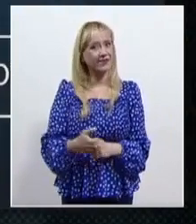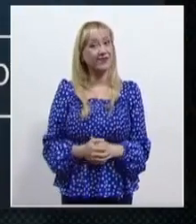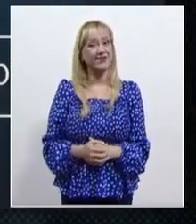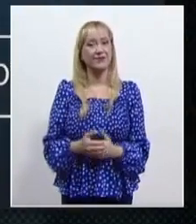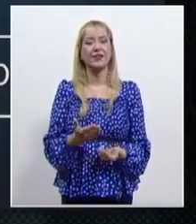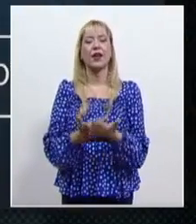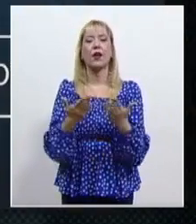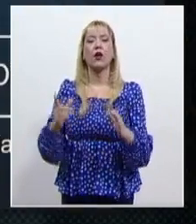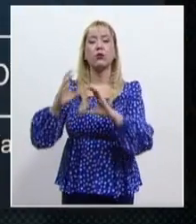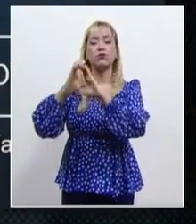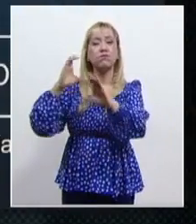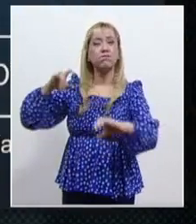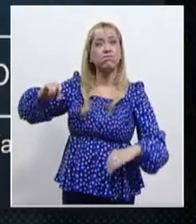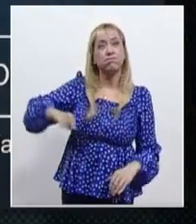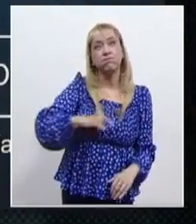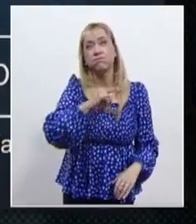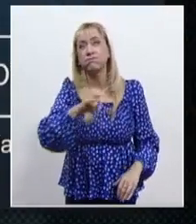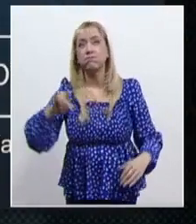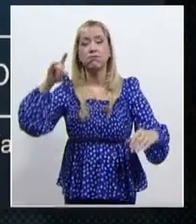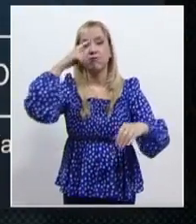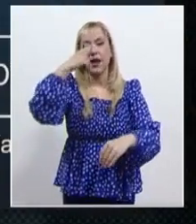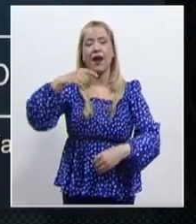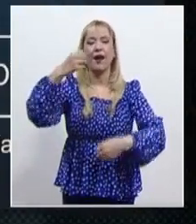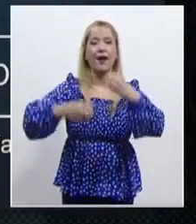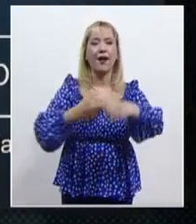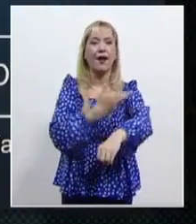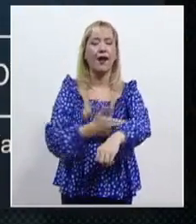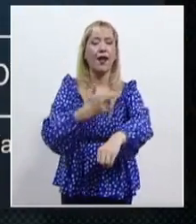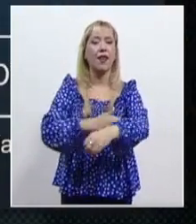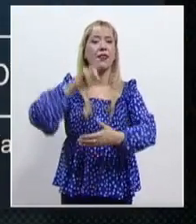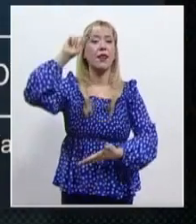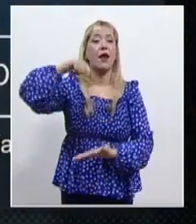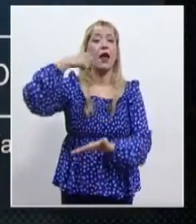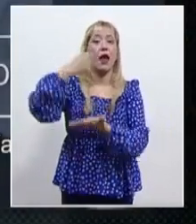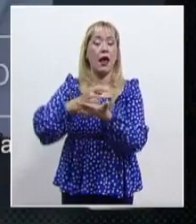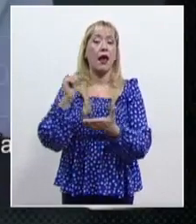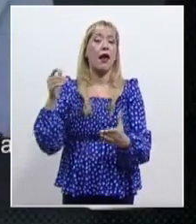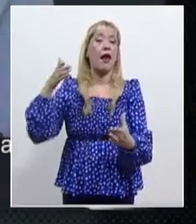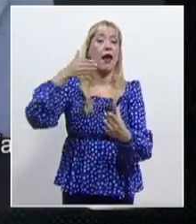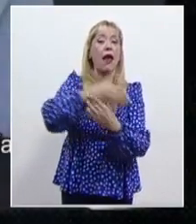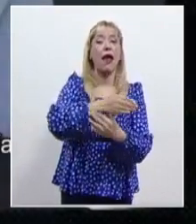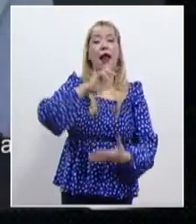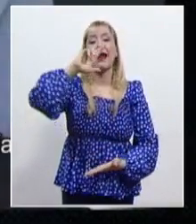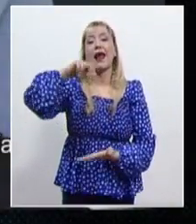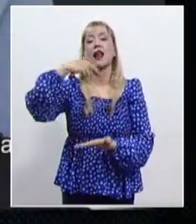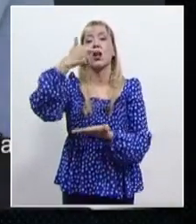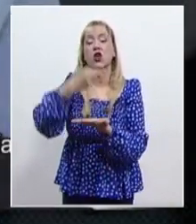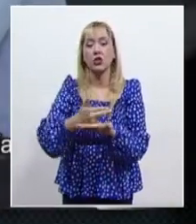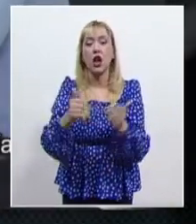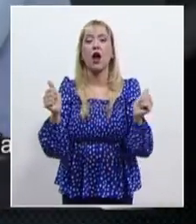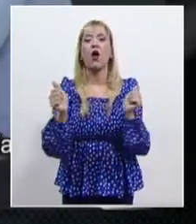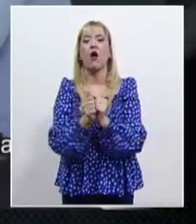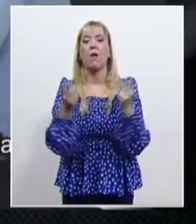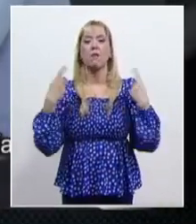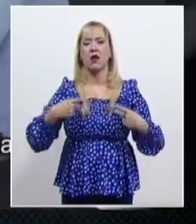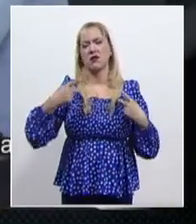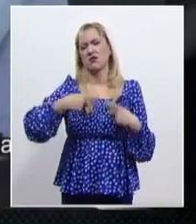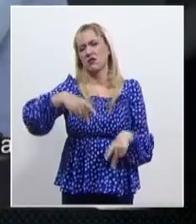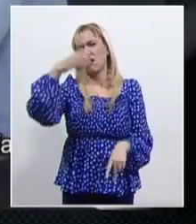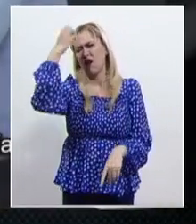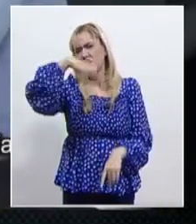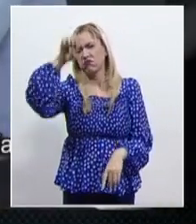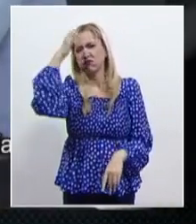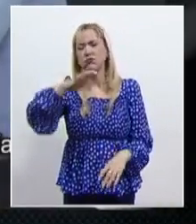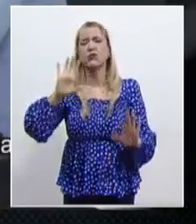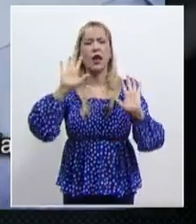Mecanismos Alternativos del Poder Judicial de Tamaulipas recorrerá el municipio de Reynosa con mediadores especializados para ayudar